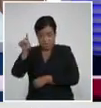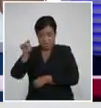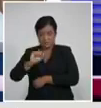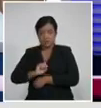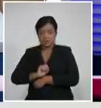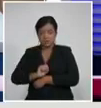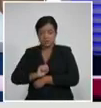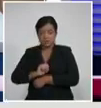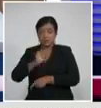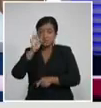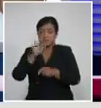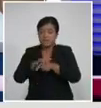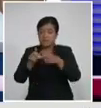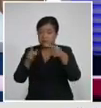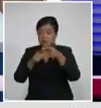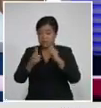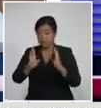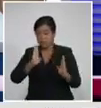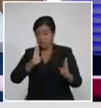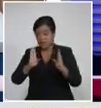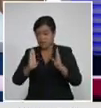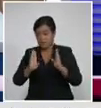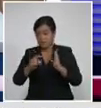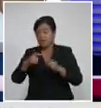debemos incluir